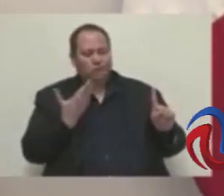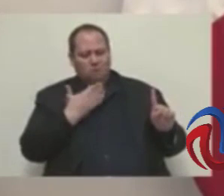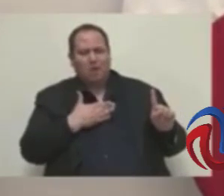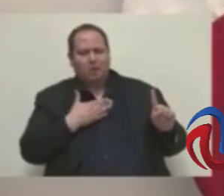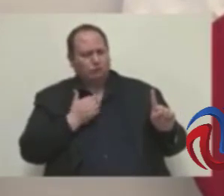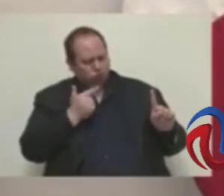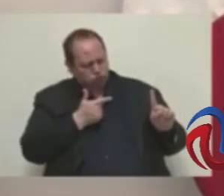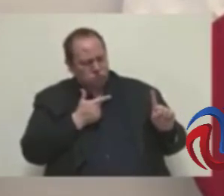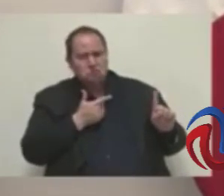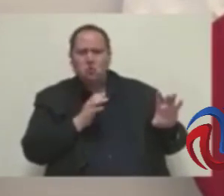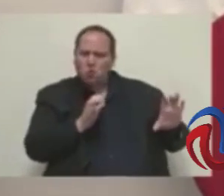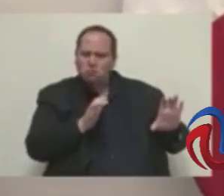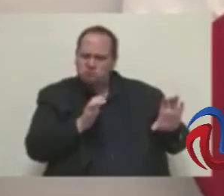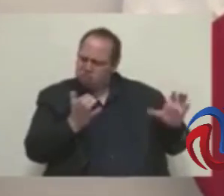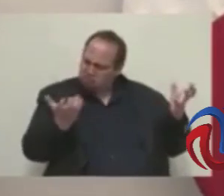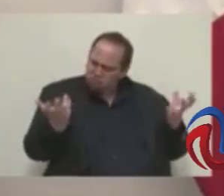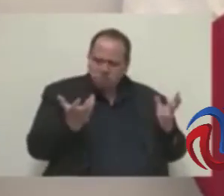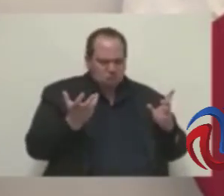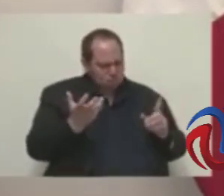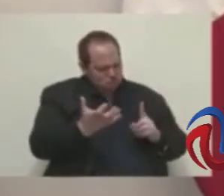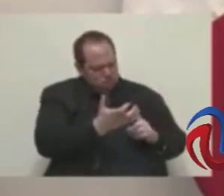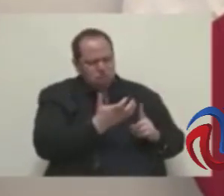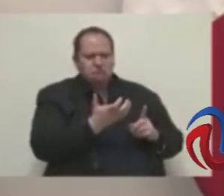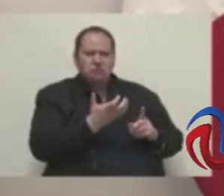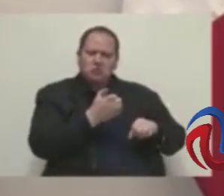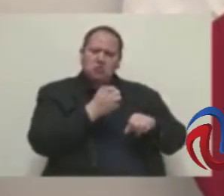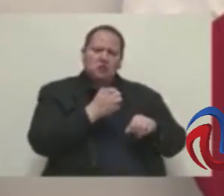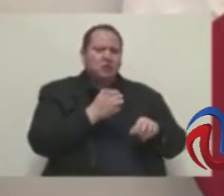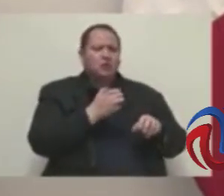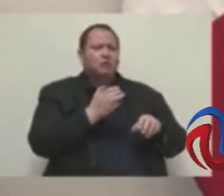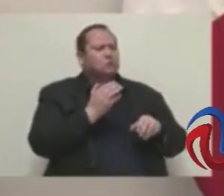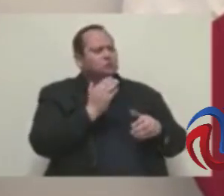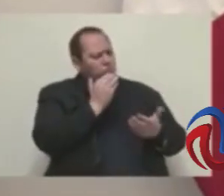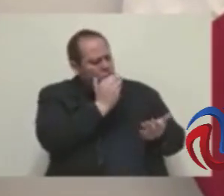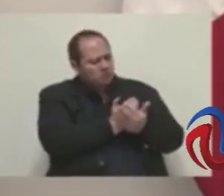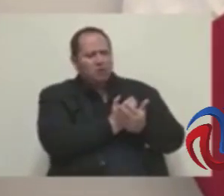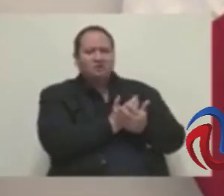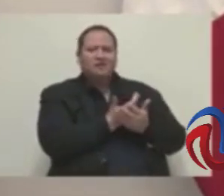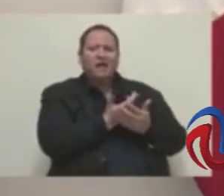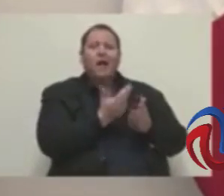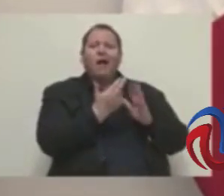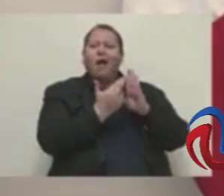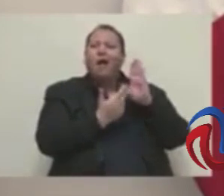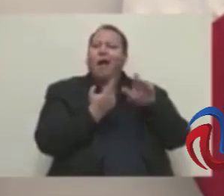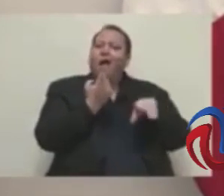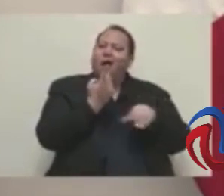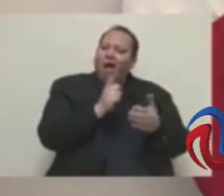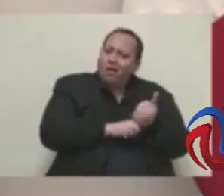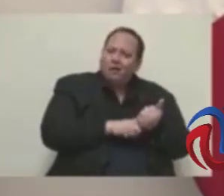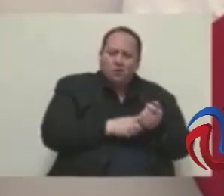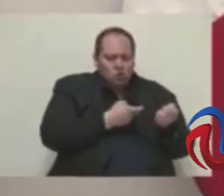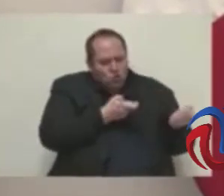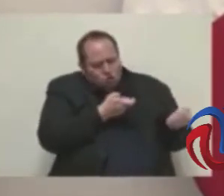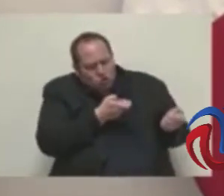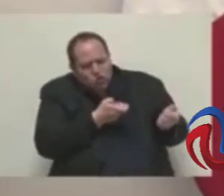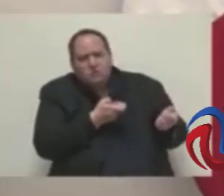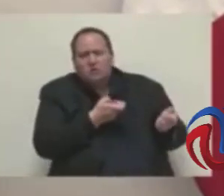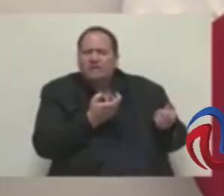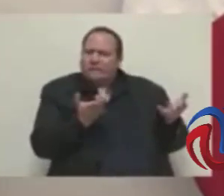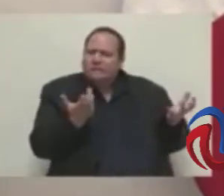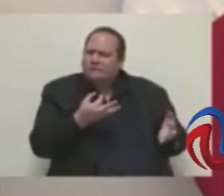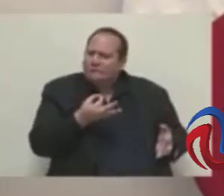tenemos que actuar inmediatamente Cos del interior con todos los órganos eh que tenemos dentro de nuestra reglamentación el ordeno interno de control las averiguaciones